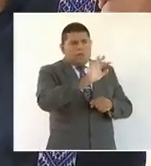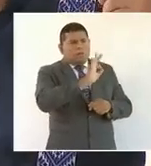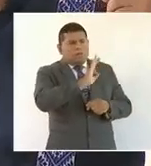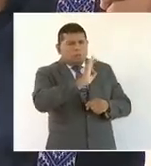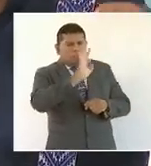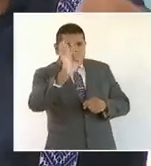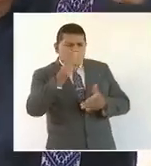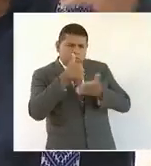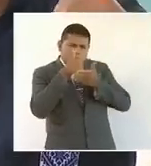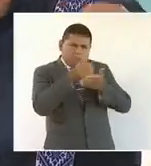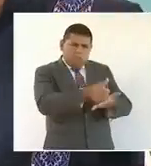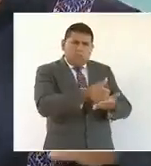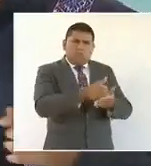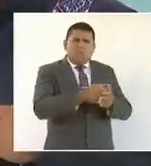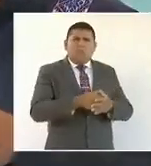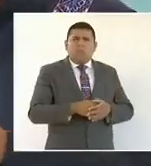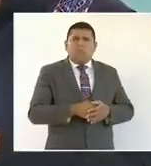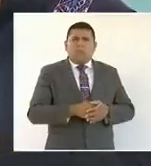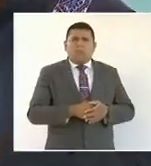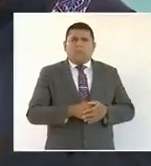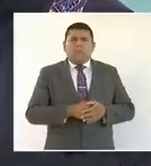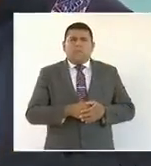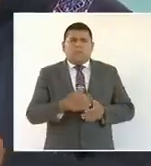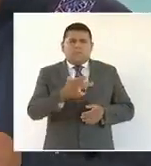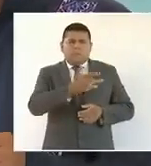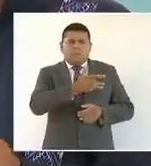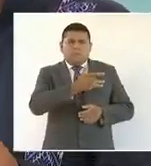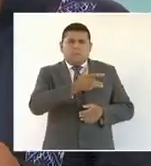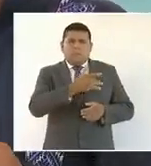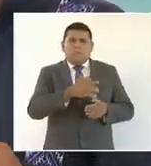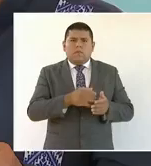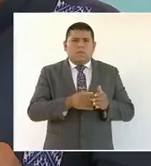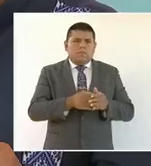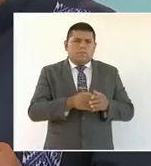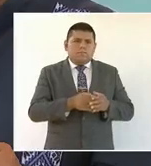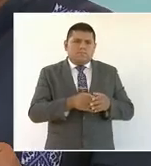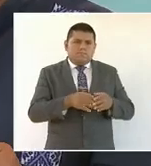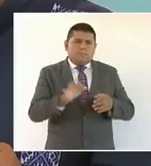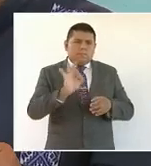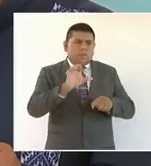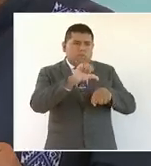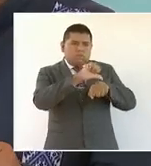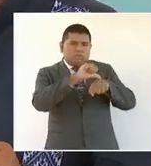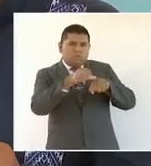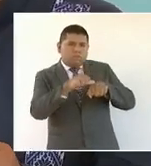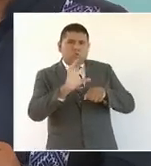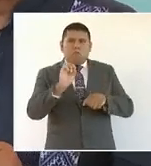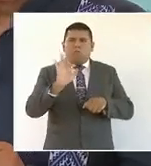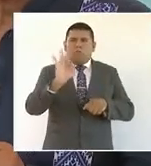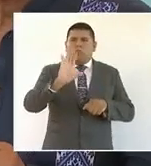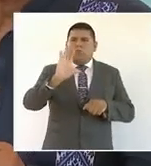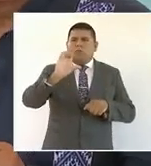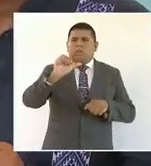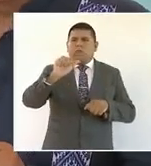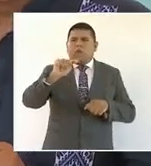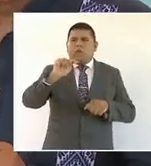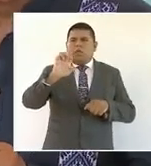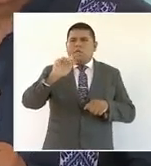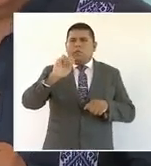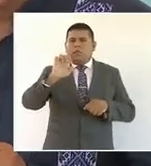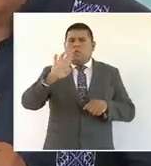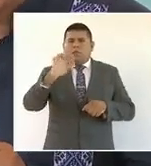posibilidad de que le puedan hacer una intervención, ponerle un catéter